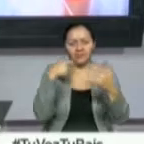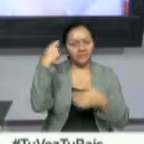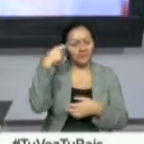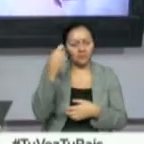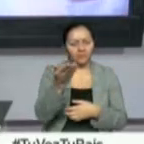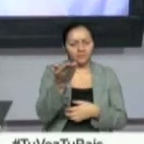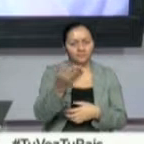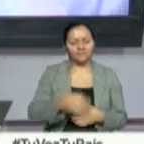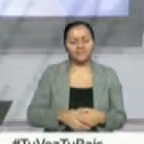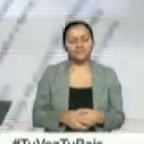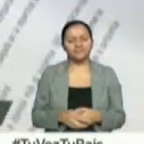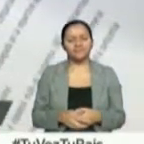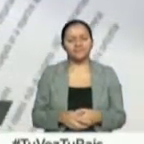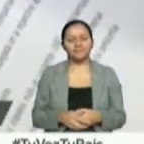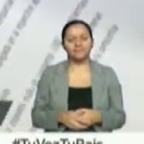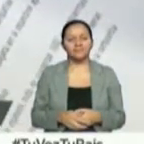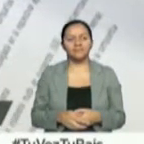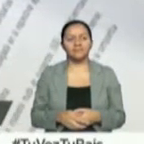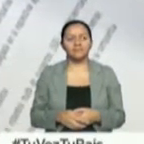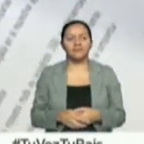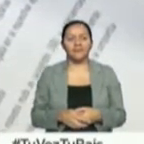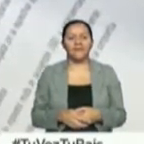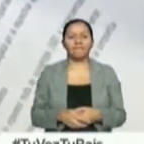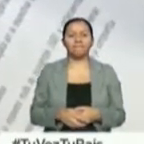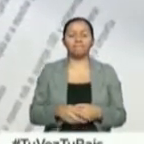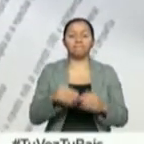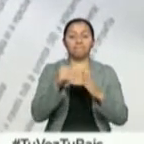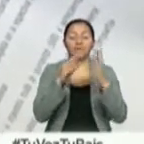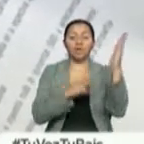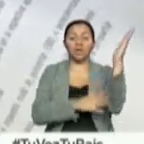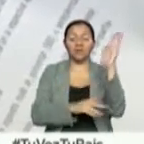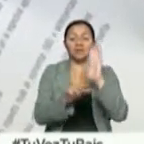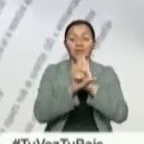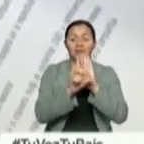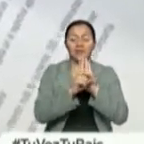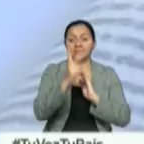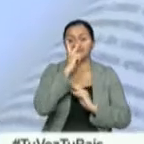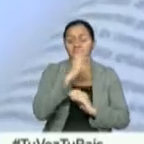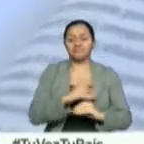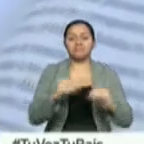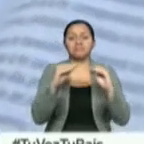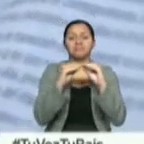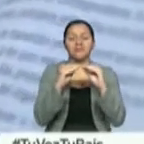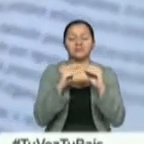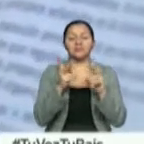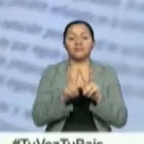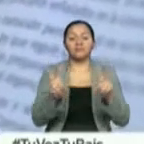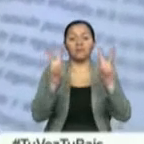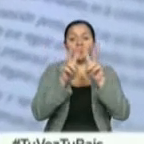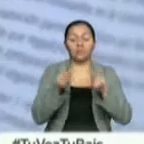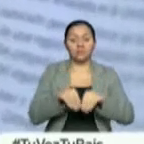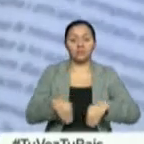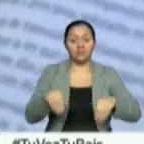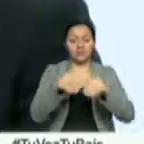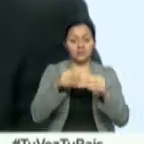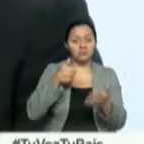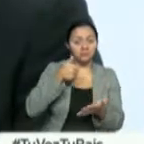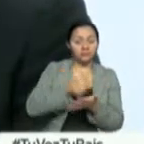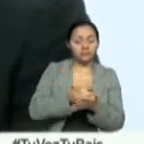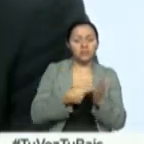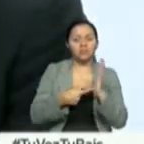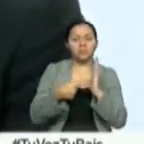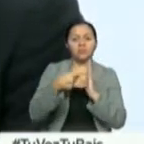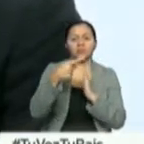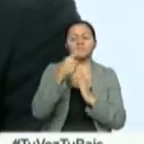reportaje el proyecto de ley orgánica para evitar la especulación sobre el valor de las tierras y fijación de tributos